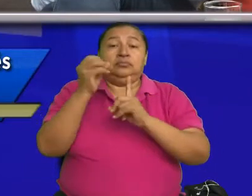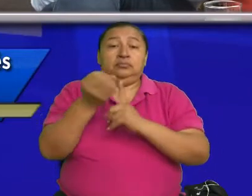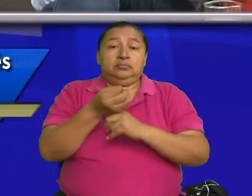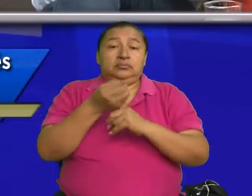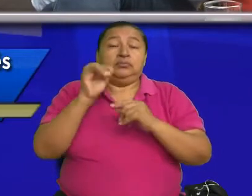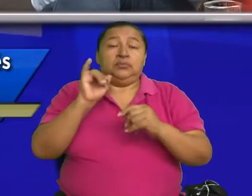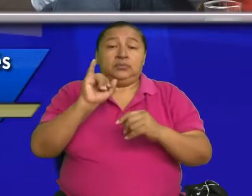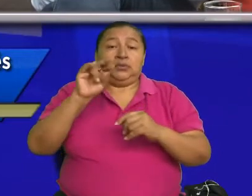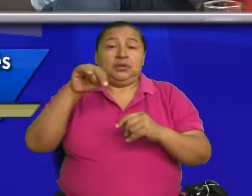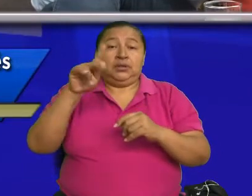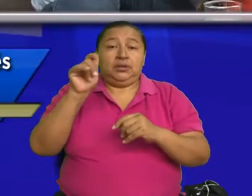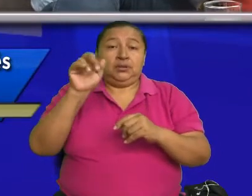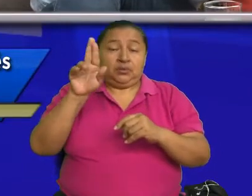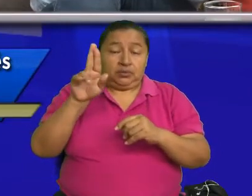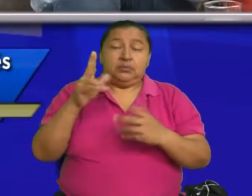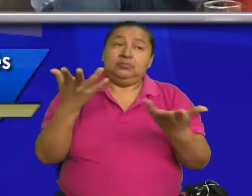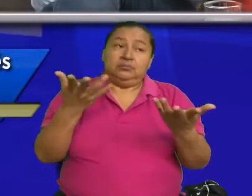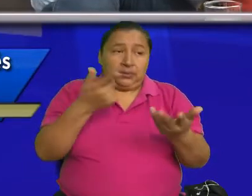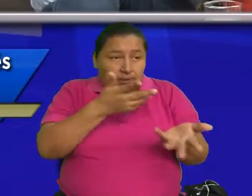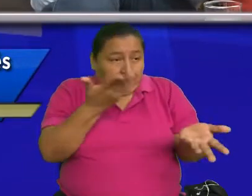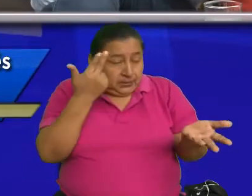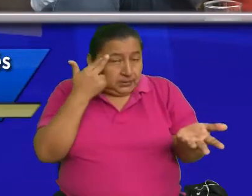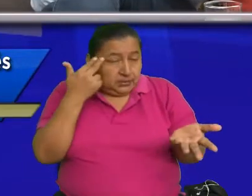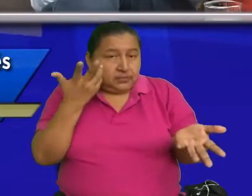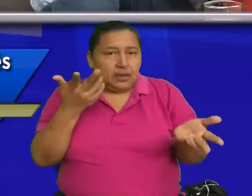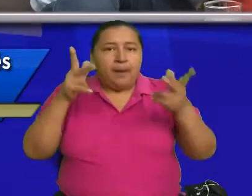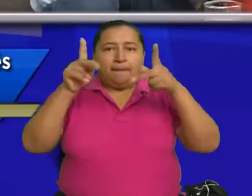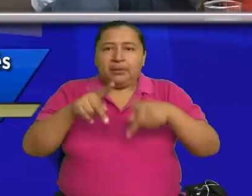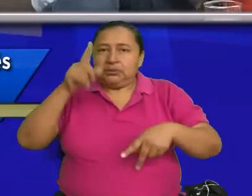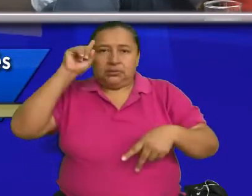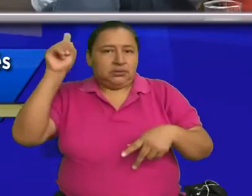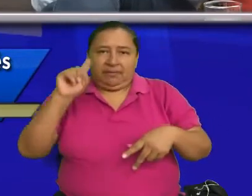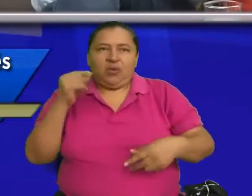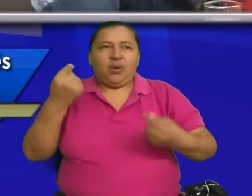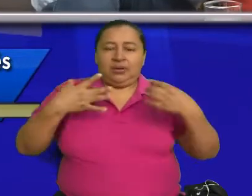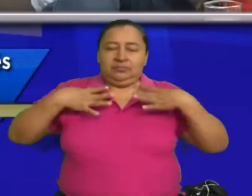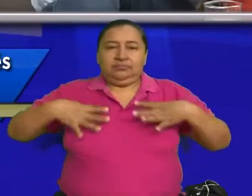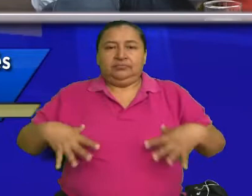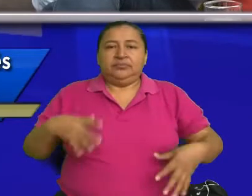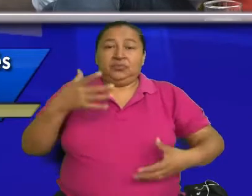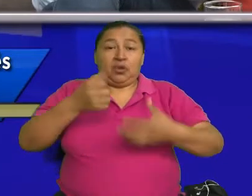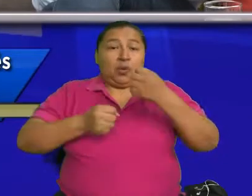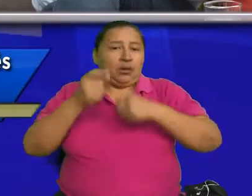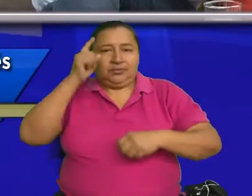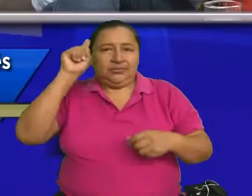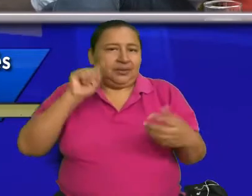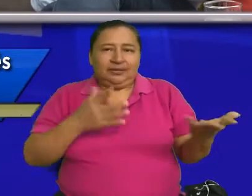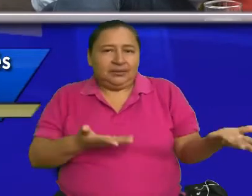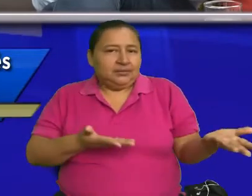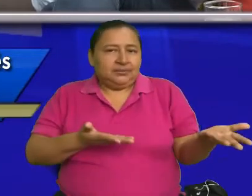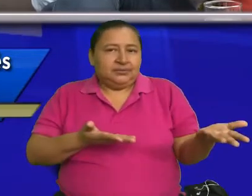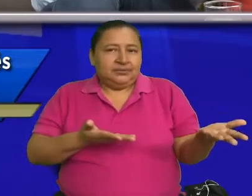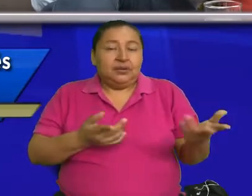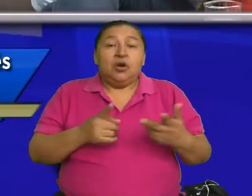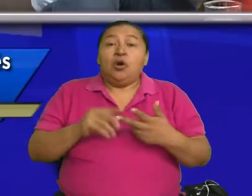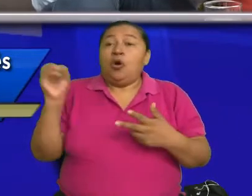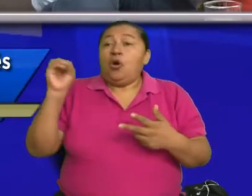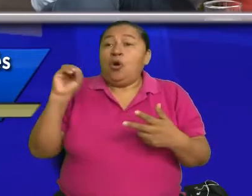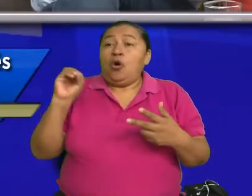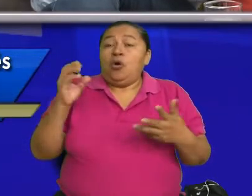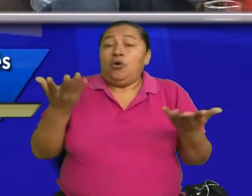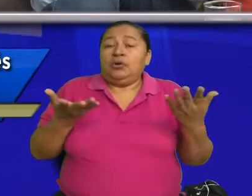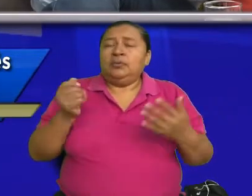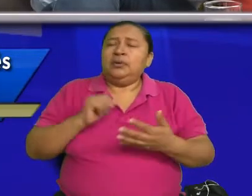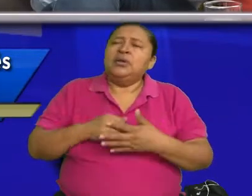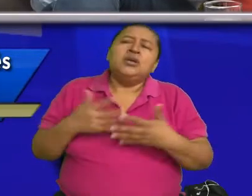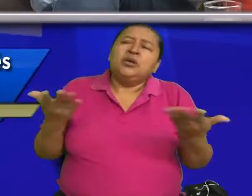Nicaragüense de Cultura. ¿Qué te parece? Okay. Eso, hay gente que no sabe cuál es el traje de huaco. Sí, sí, sí. Sí, el traje de huaco. O tal vez de Matagalpa.